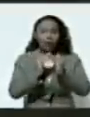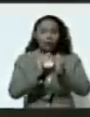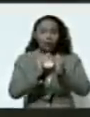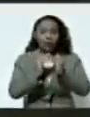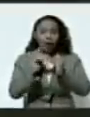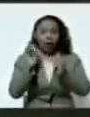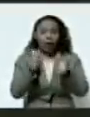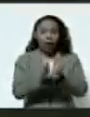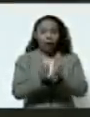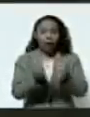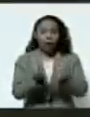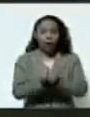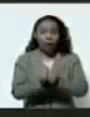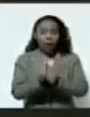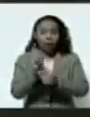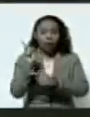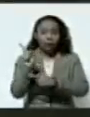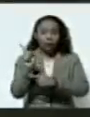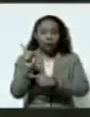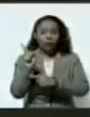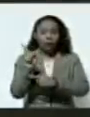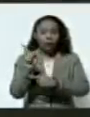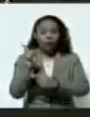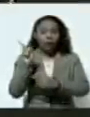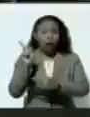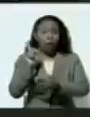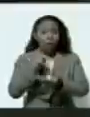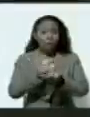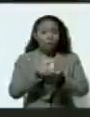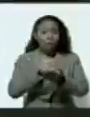Anaco, estado Anzoátegui, donde estuvo